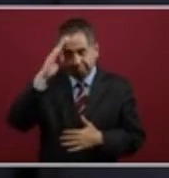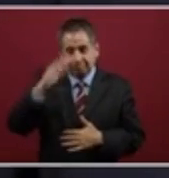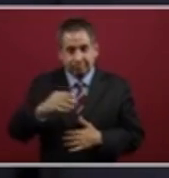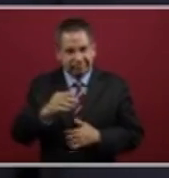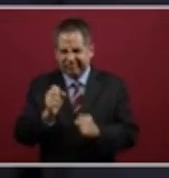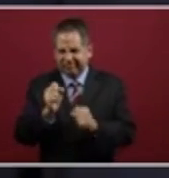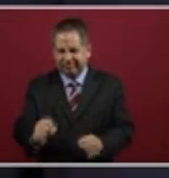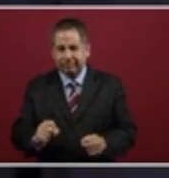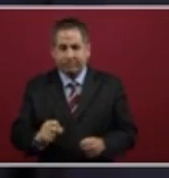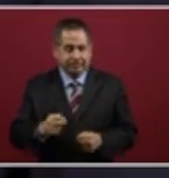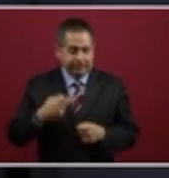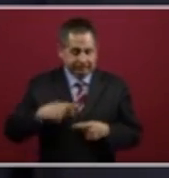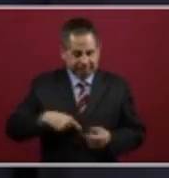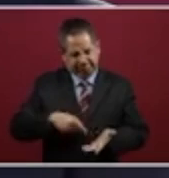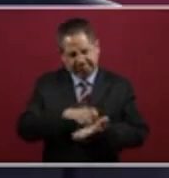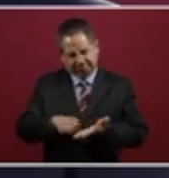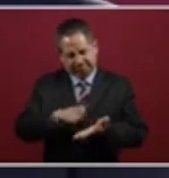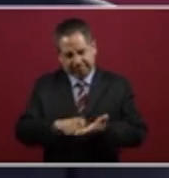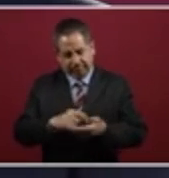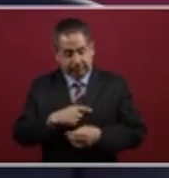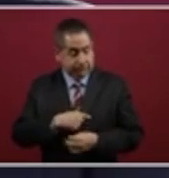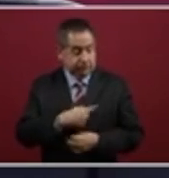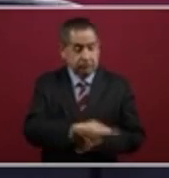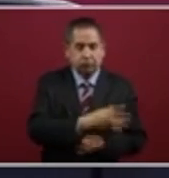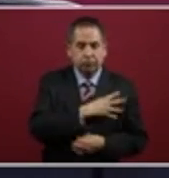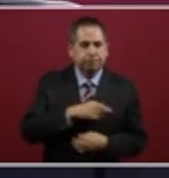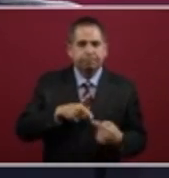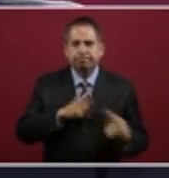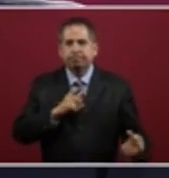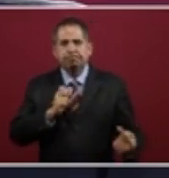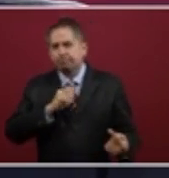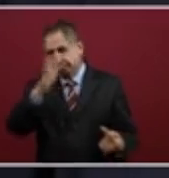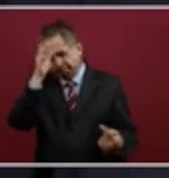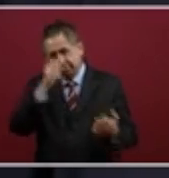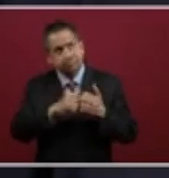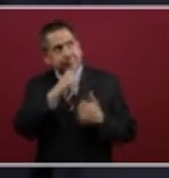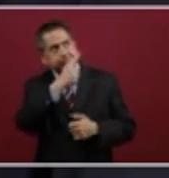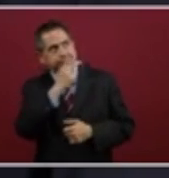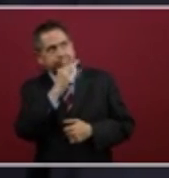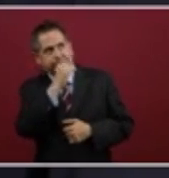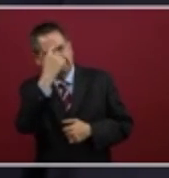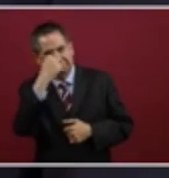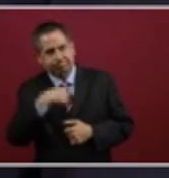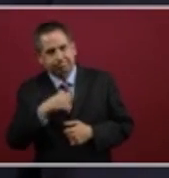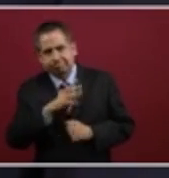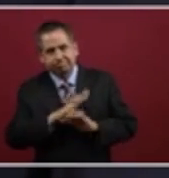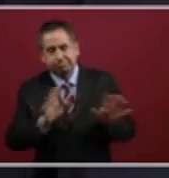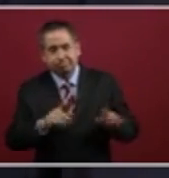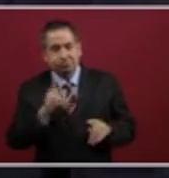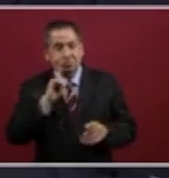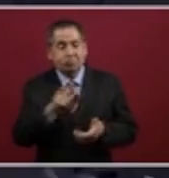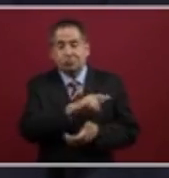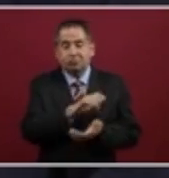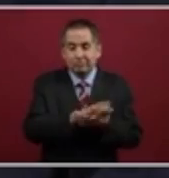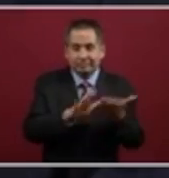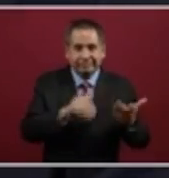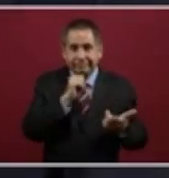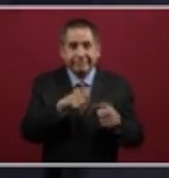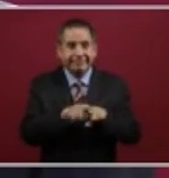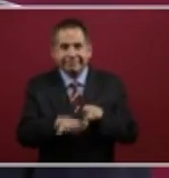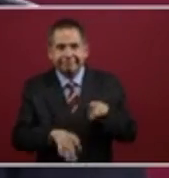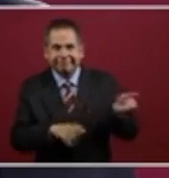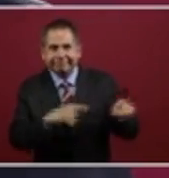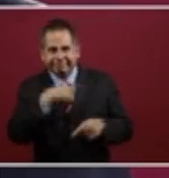columnistas que sus hijos no coinciden con ellos, sus esposas, sus